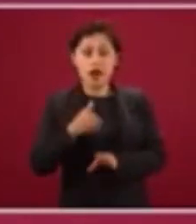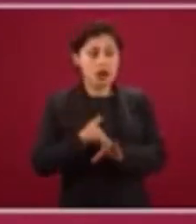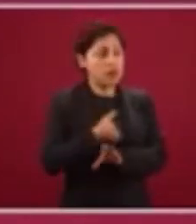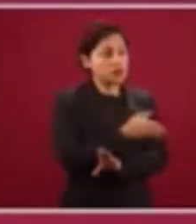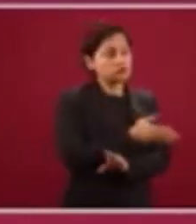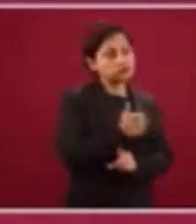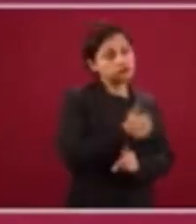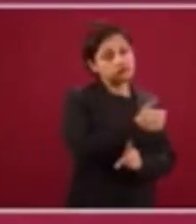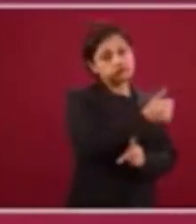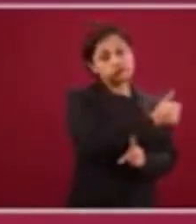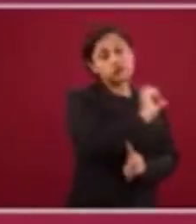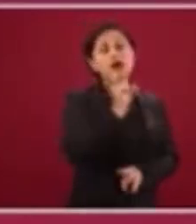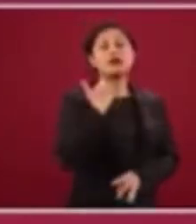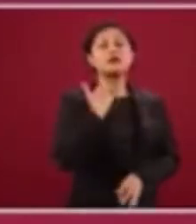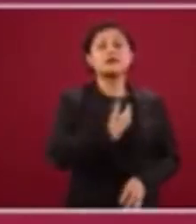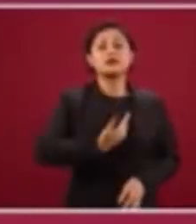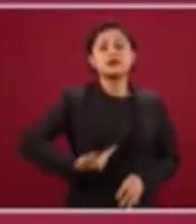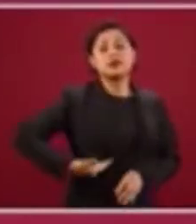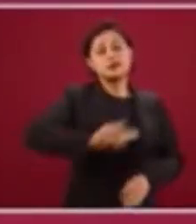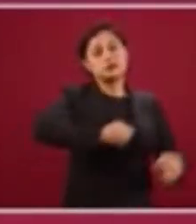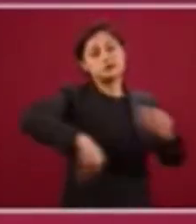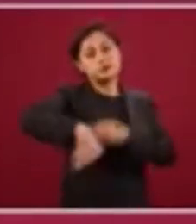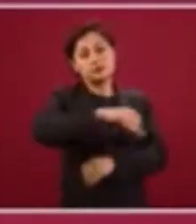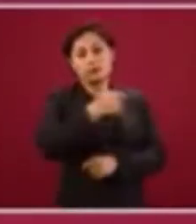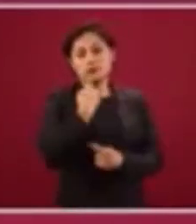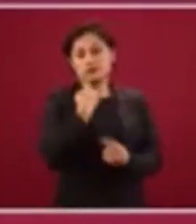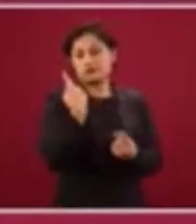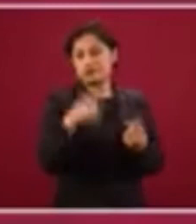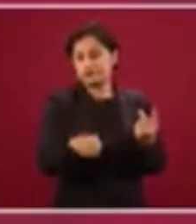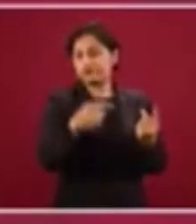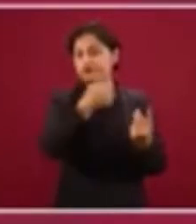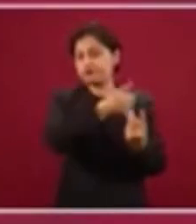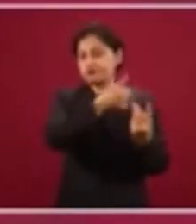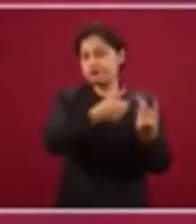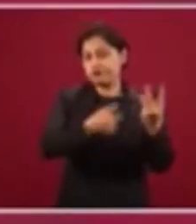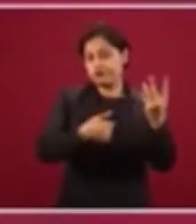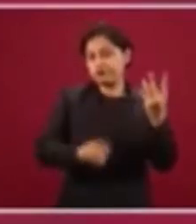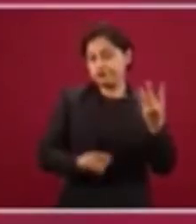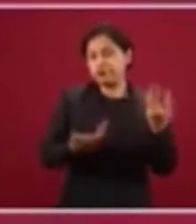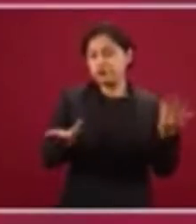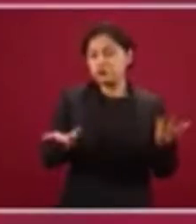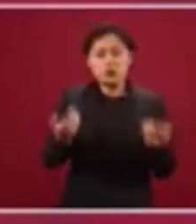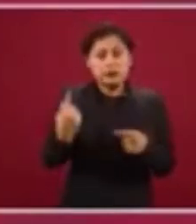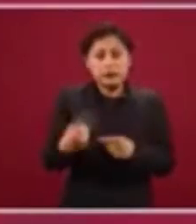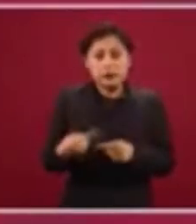tragedia nacional. Esto es Salinas.